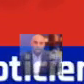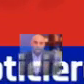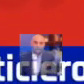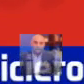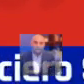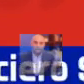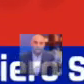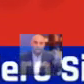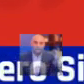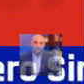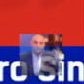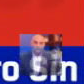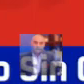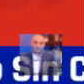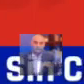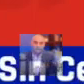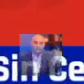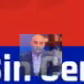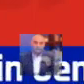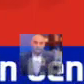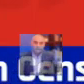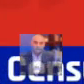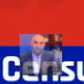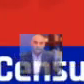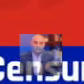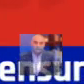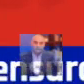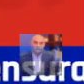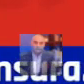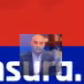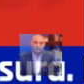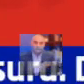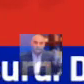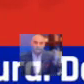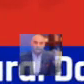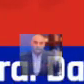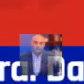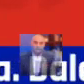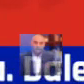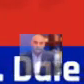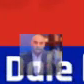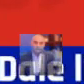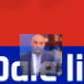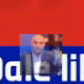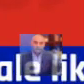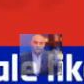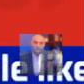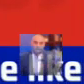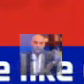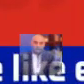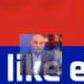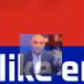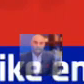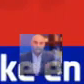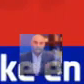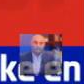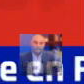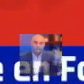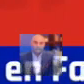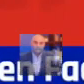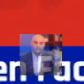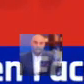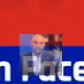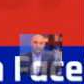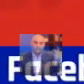hicimos un reportaje, falta la segunda parte, no desespere, pues es que no tenemos la unidad